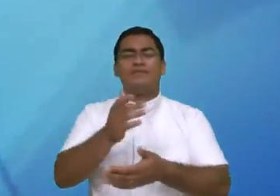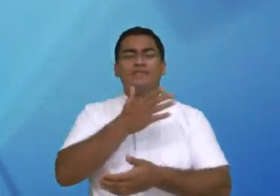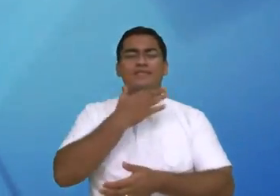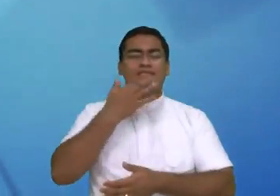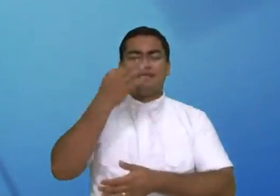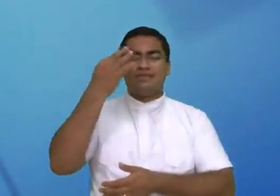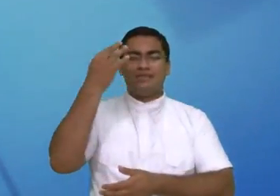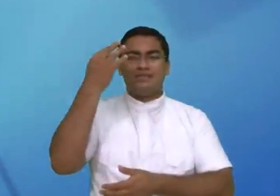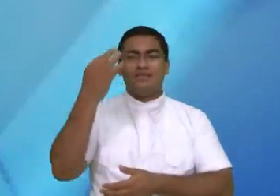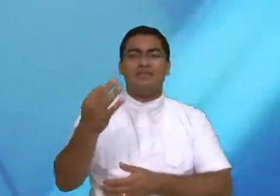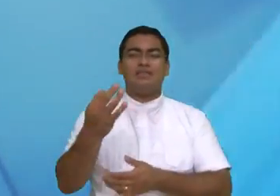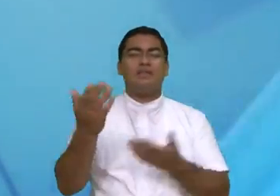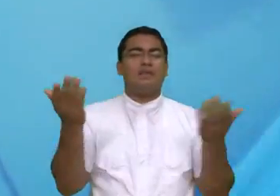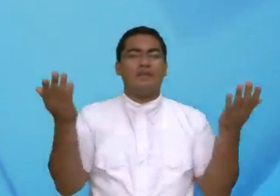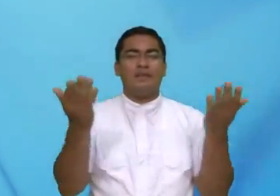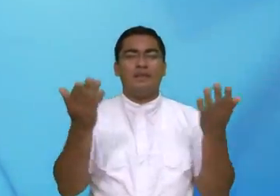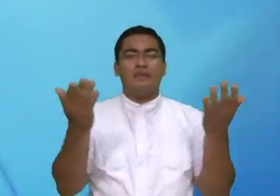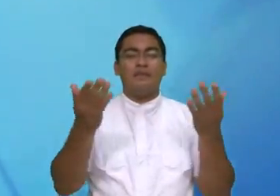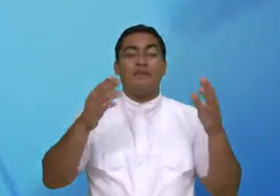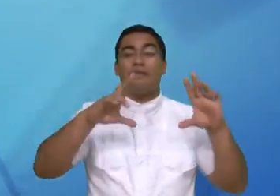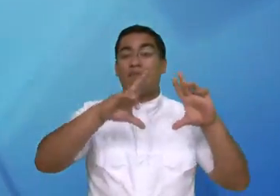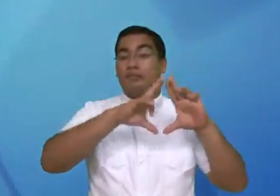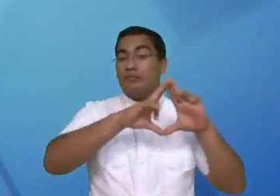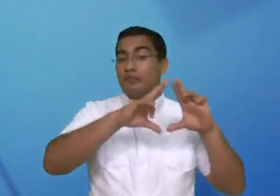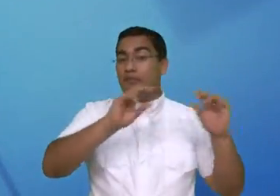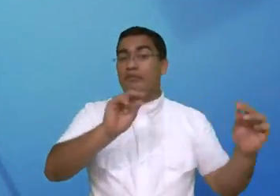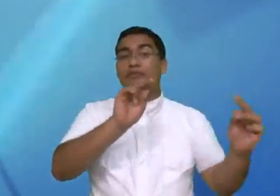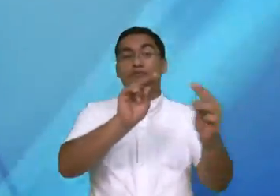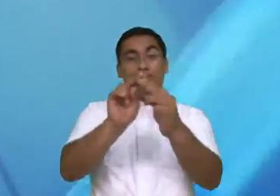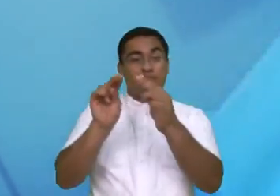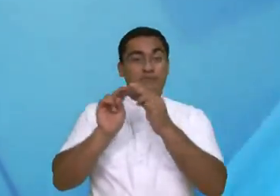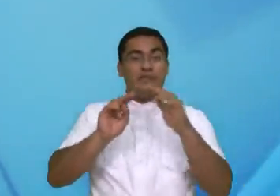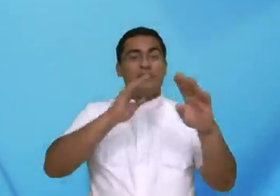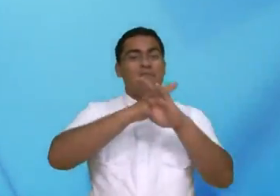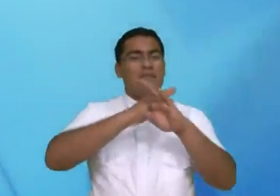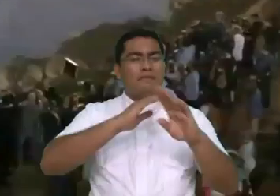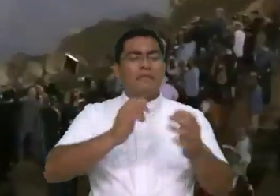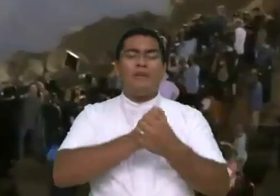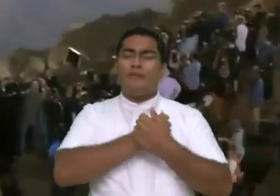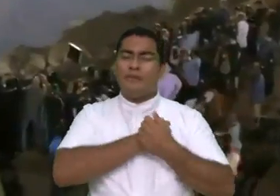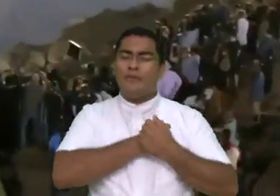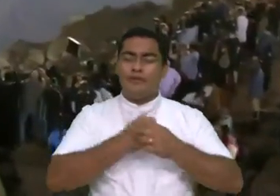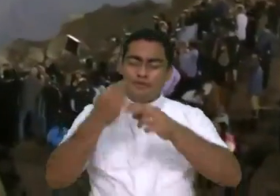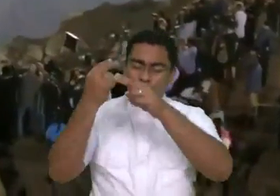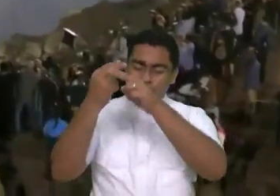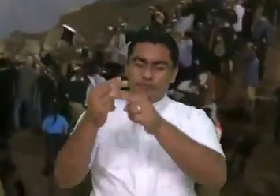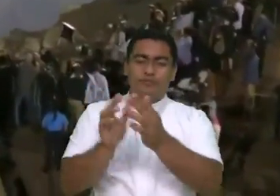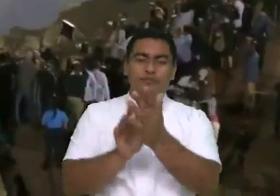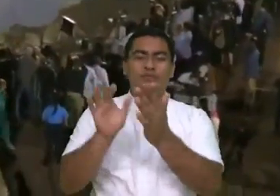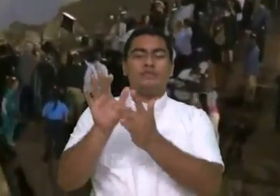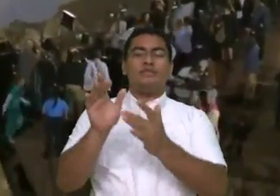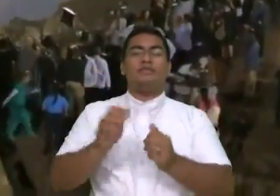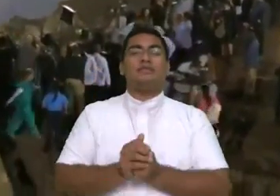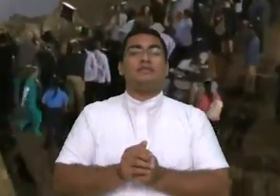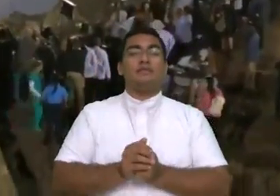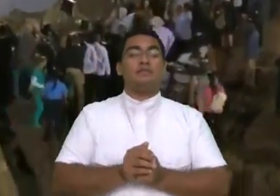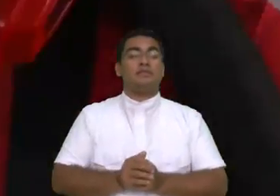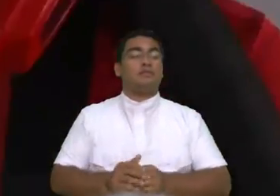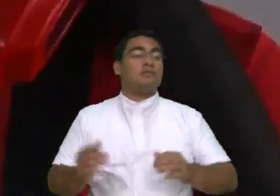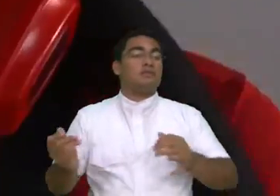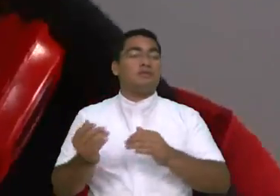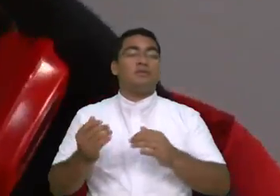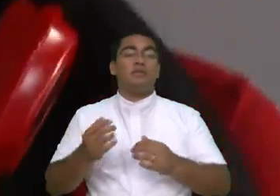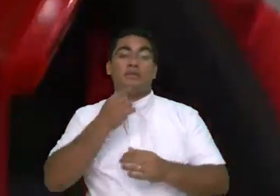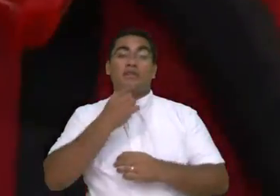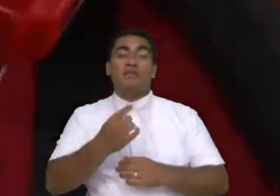afirmando vínculos de paz y cariño en el nombre poderoso de Jesús. En ese mismo tema destacó que más de